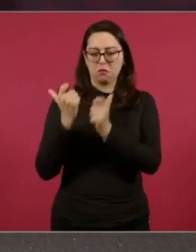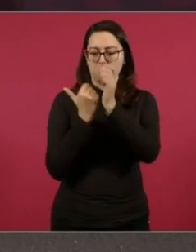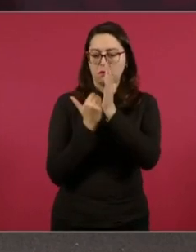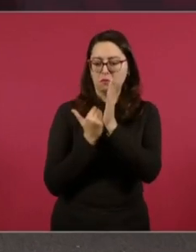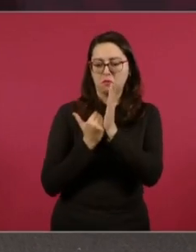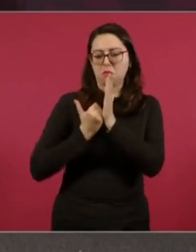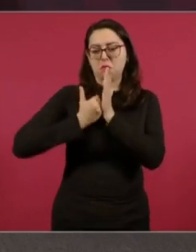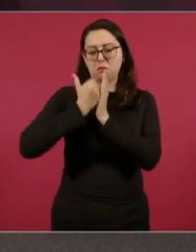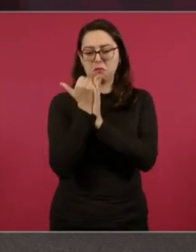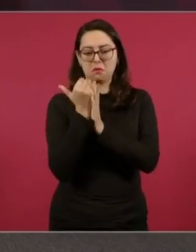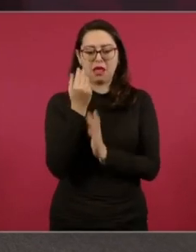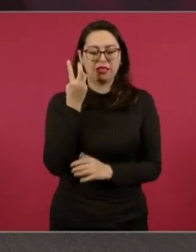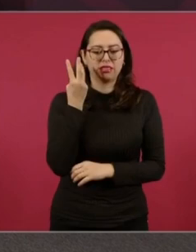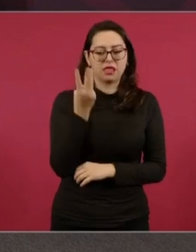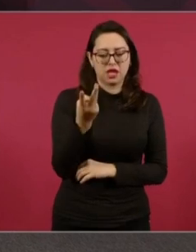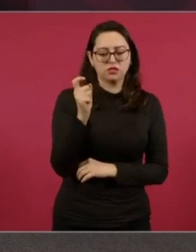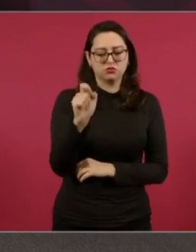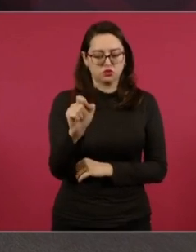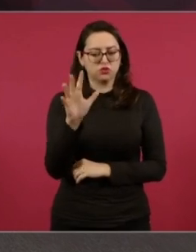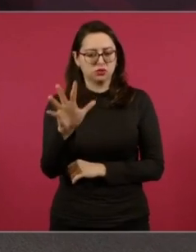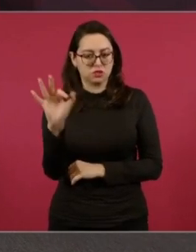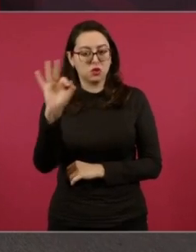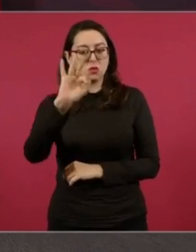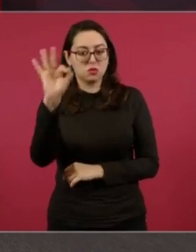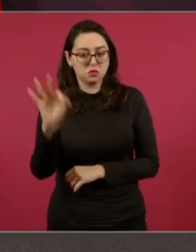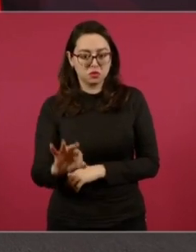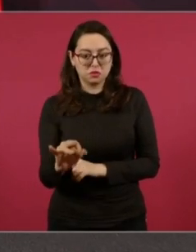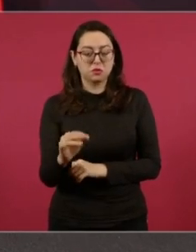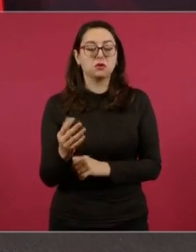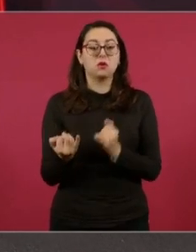Eso fue lo que dije del año pasado.